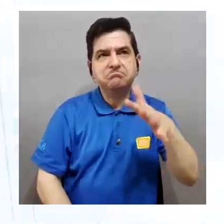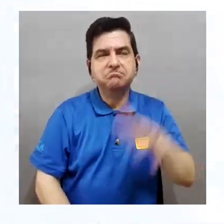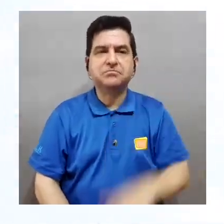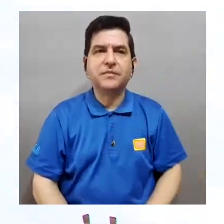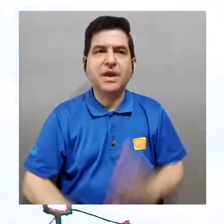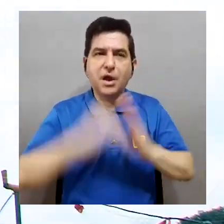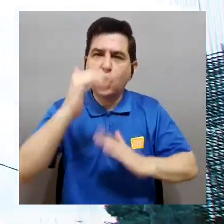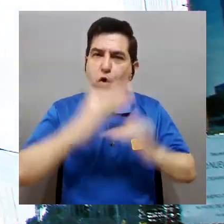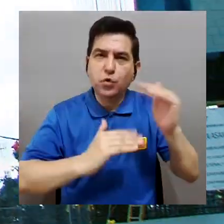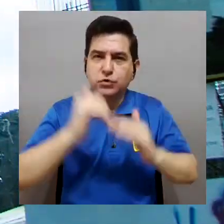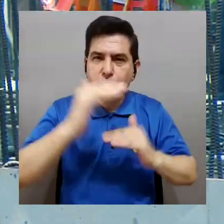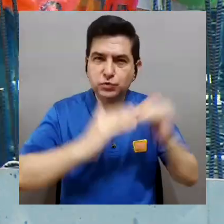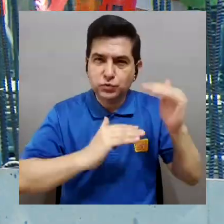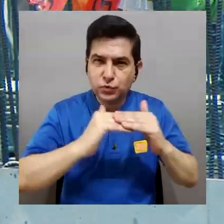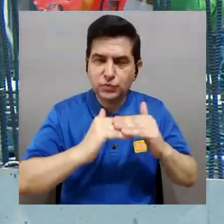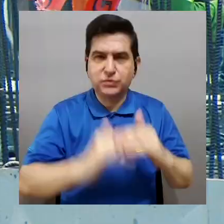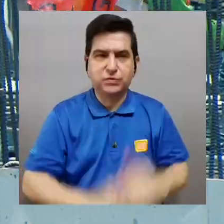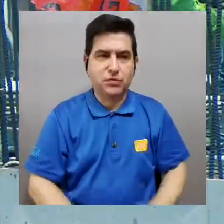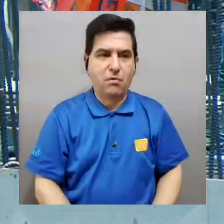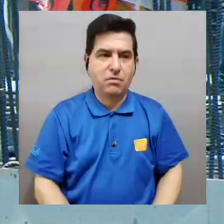Aproximadamente construir